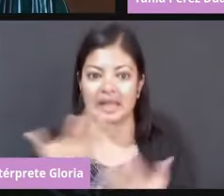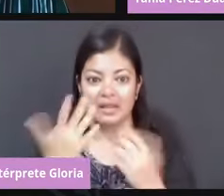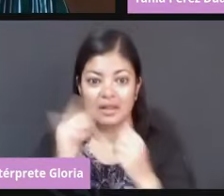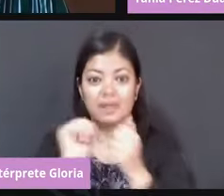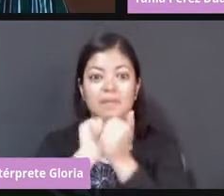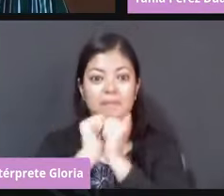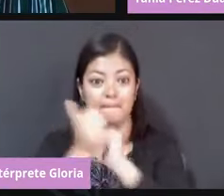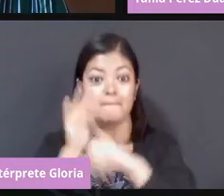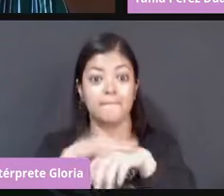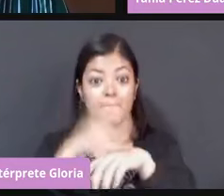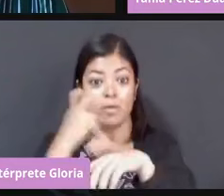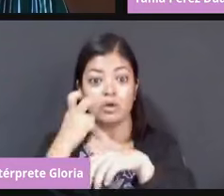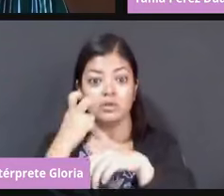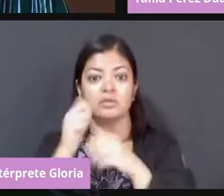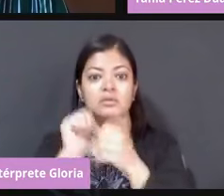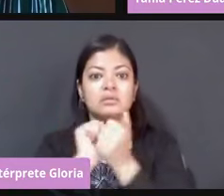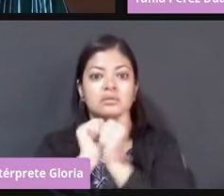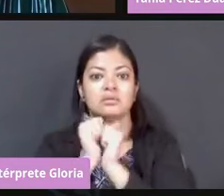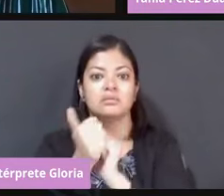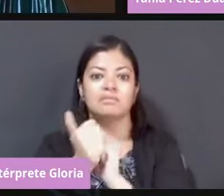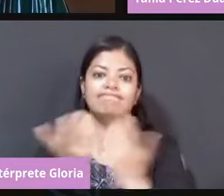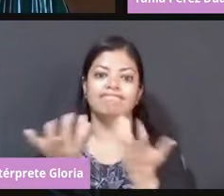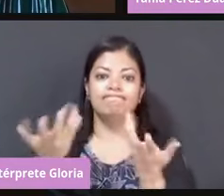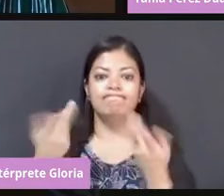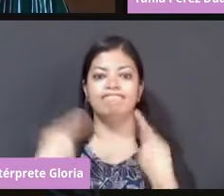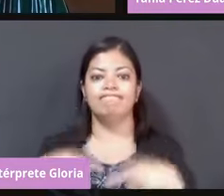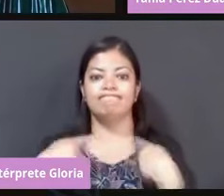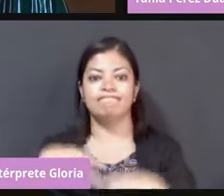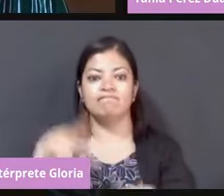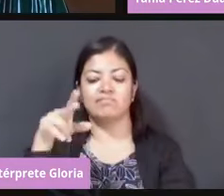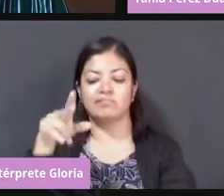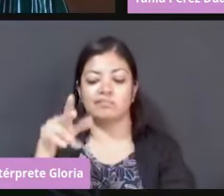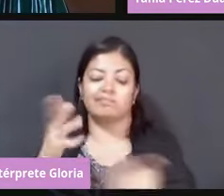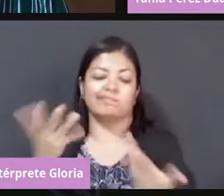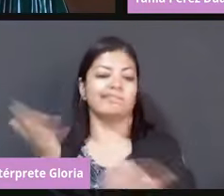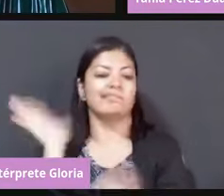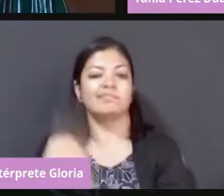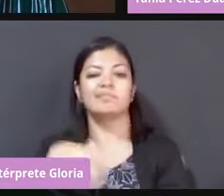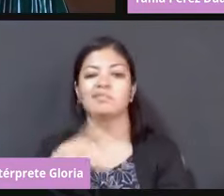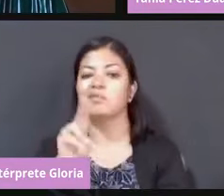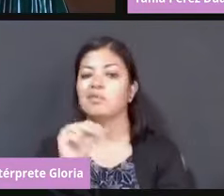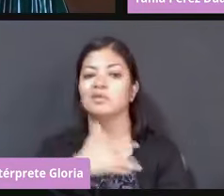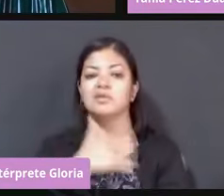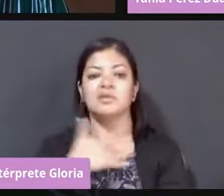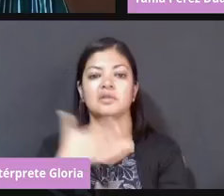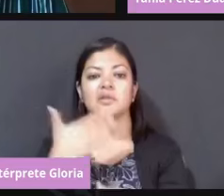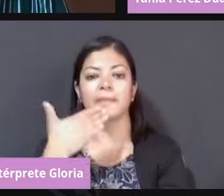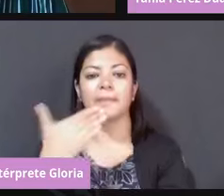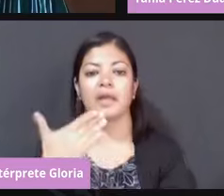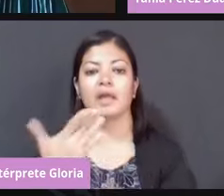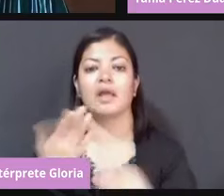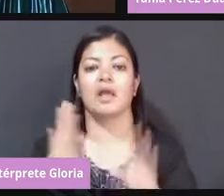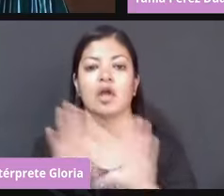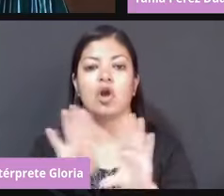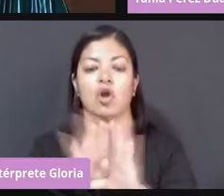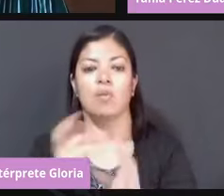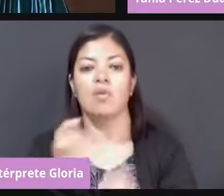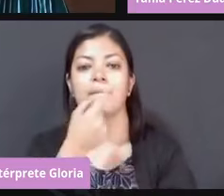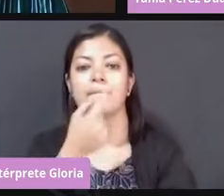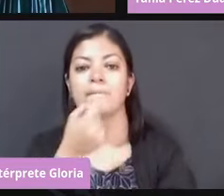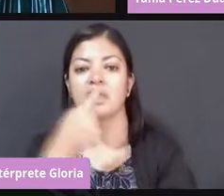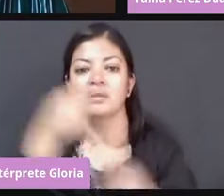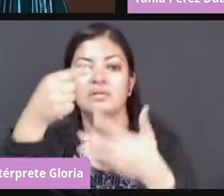lo mismo, pues llegan muy escépticas las personas con nosotros, se saben ya todo el cóctel de